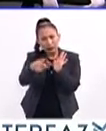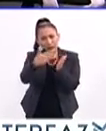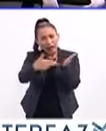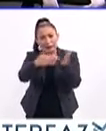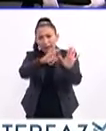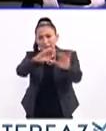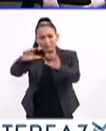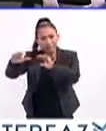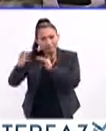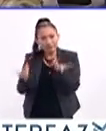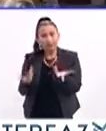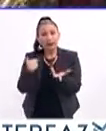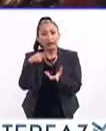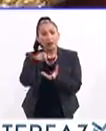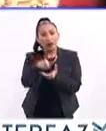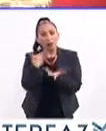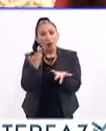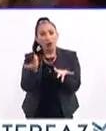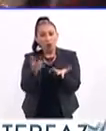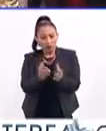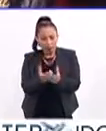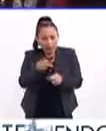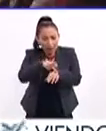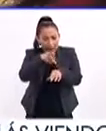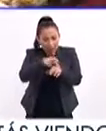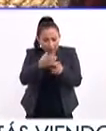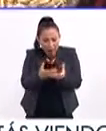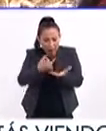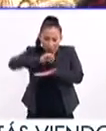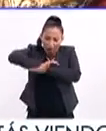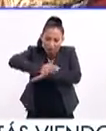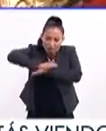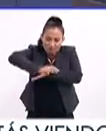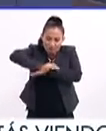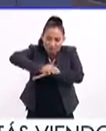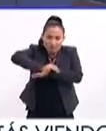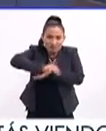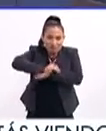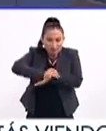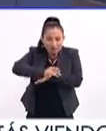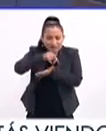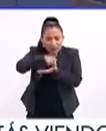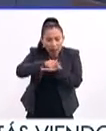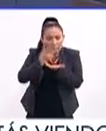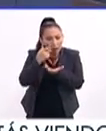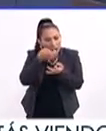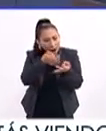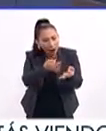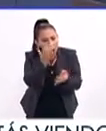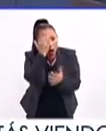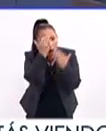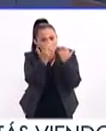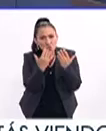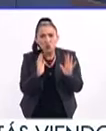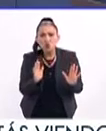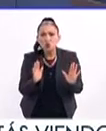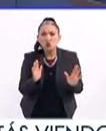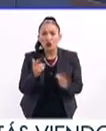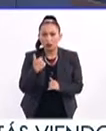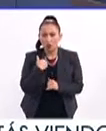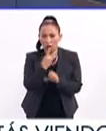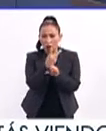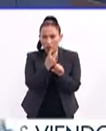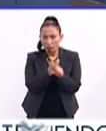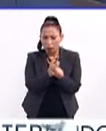talleres de ello, y el darte una piedra volcánica, el que tú aplastes esta corteza te da unos acercamientos Así es. sensacionales. Entonces yo